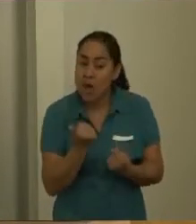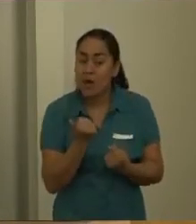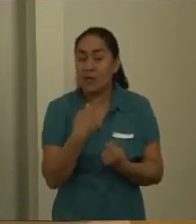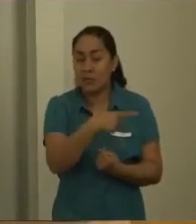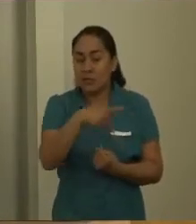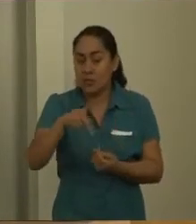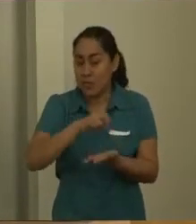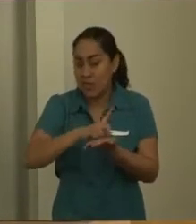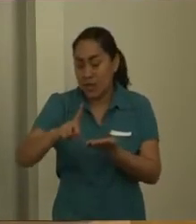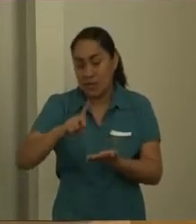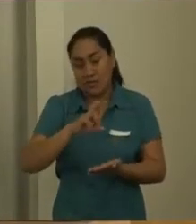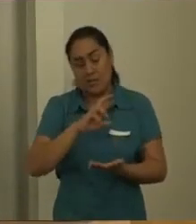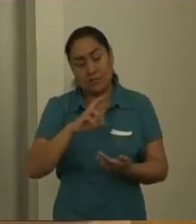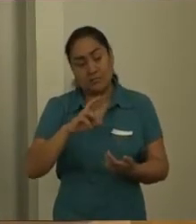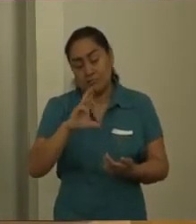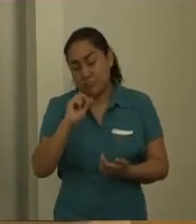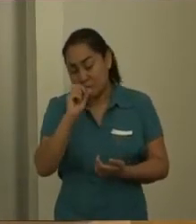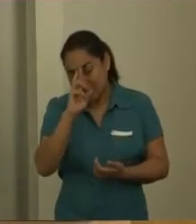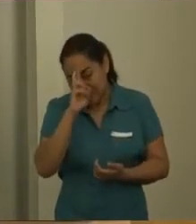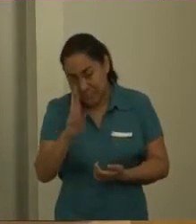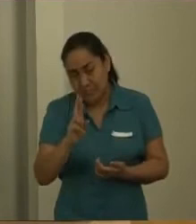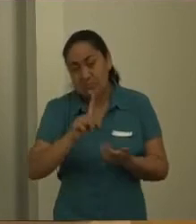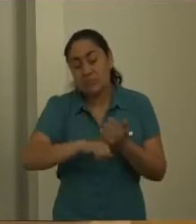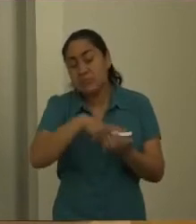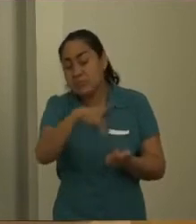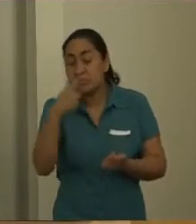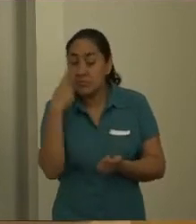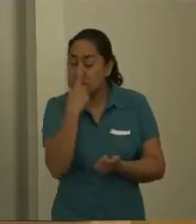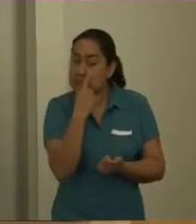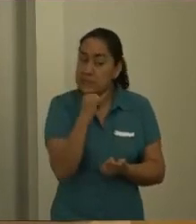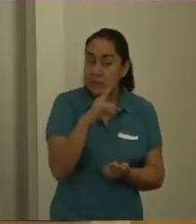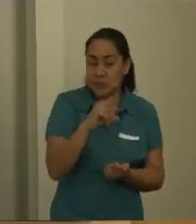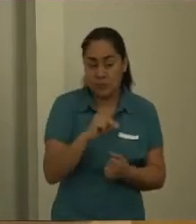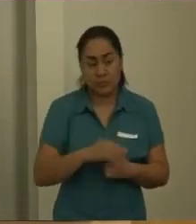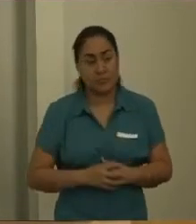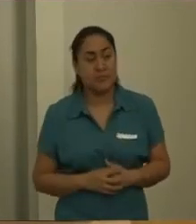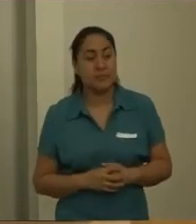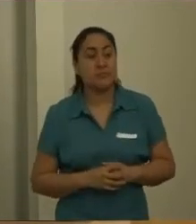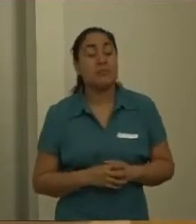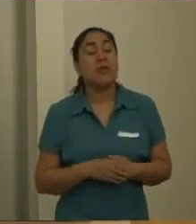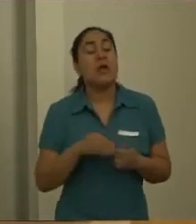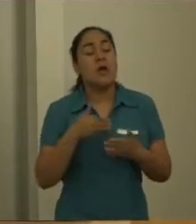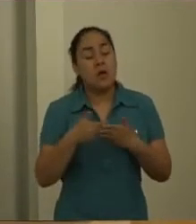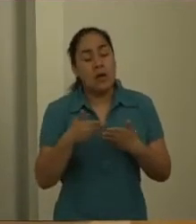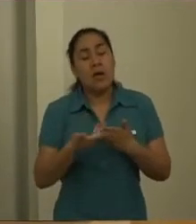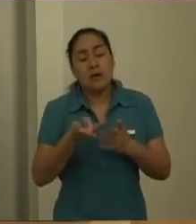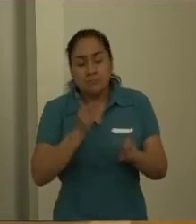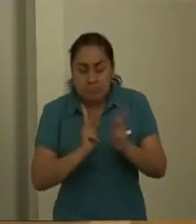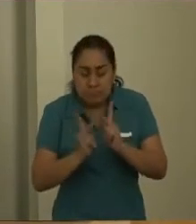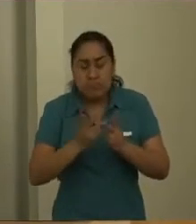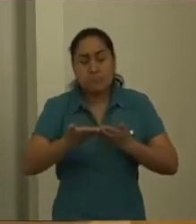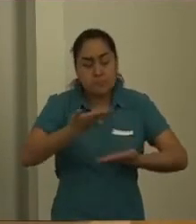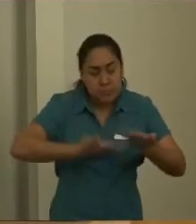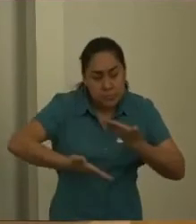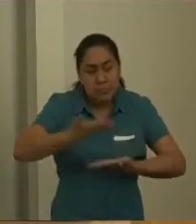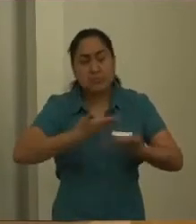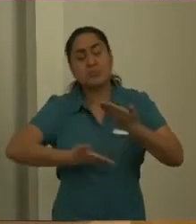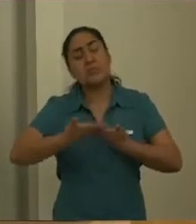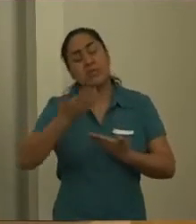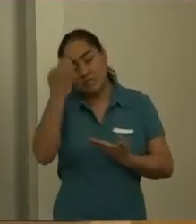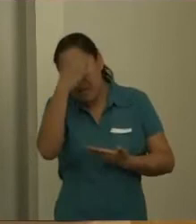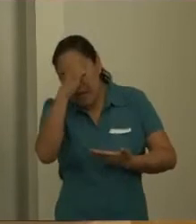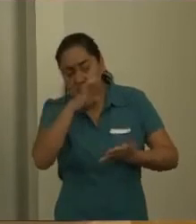a decidir sobre su ejecución las conversaciones discusiones intercambios de